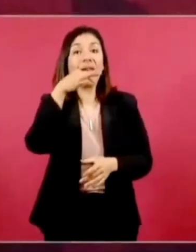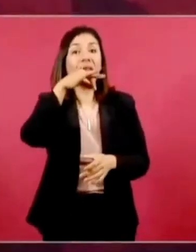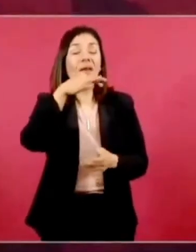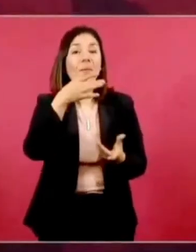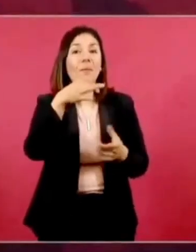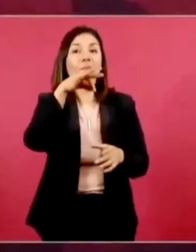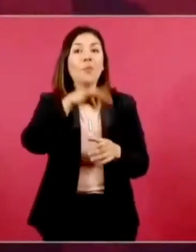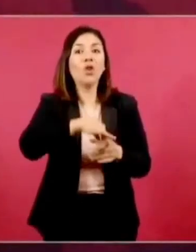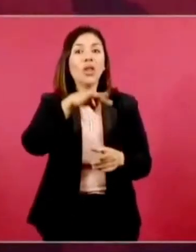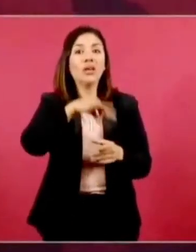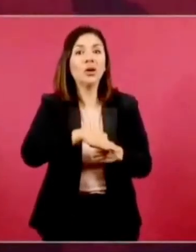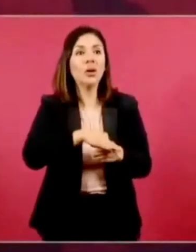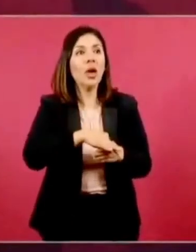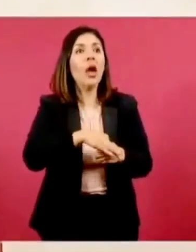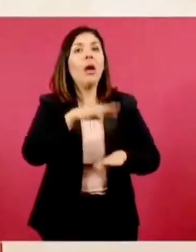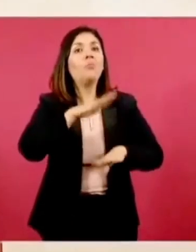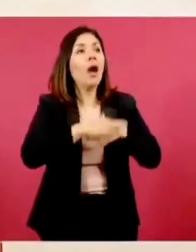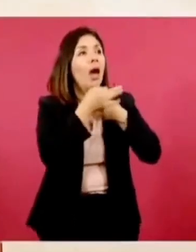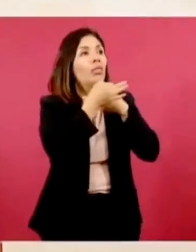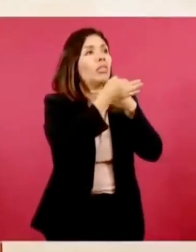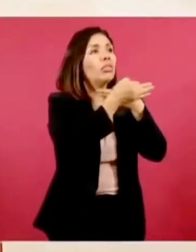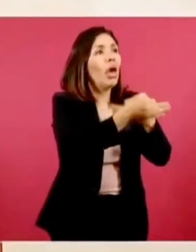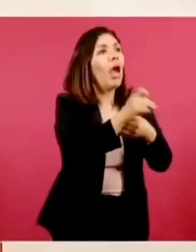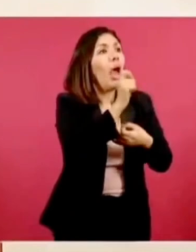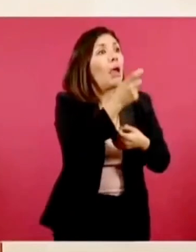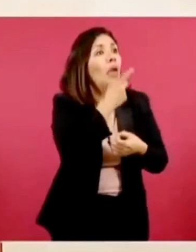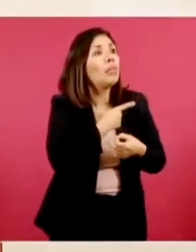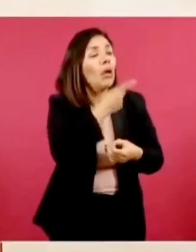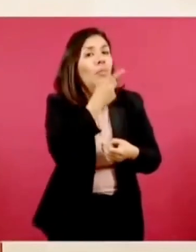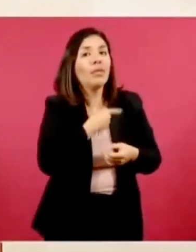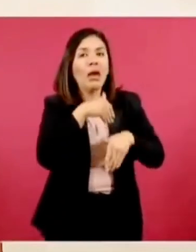A veces uno no se explica cómo